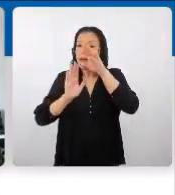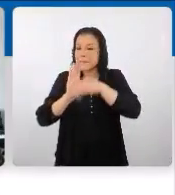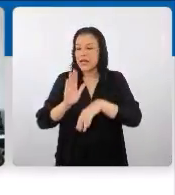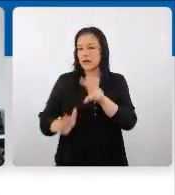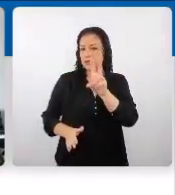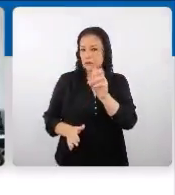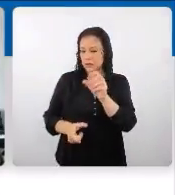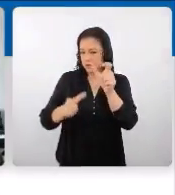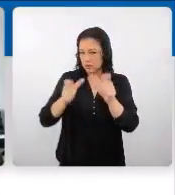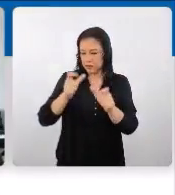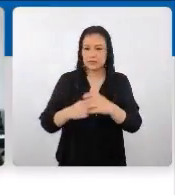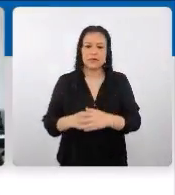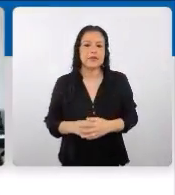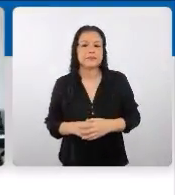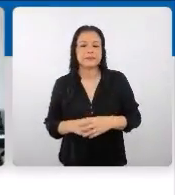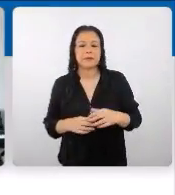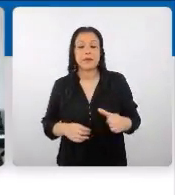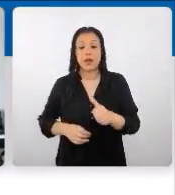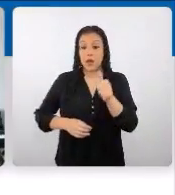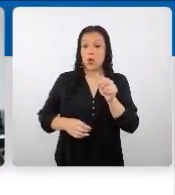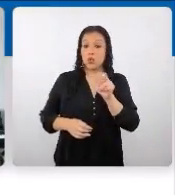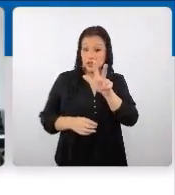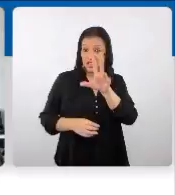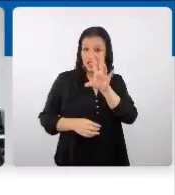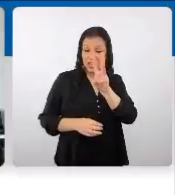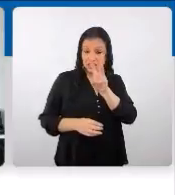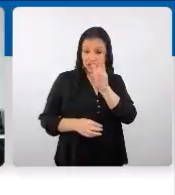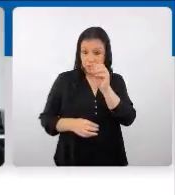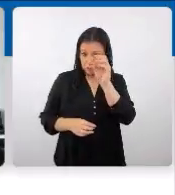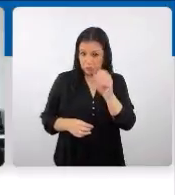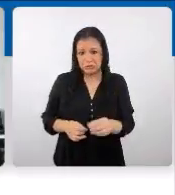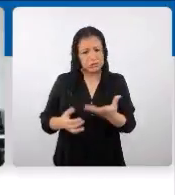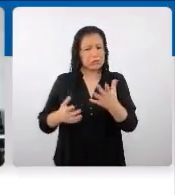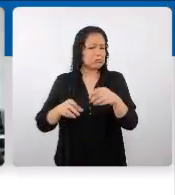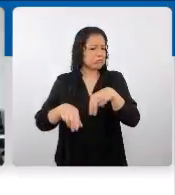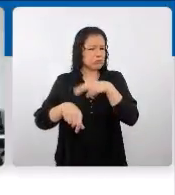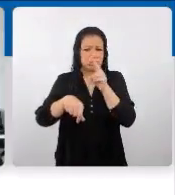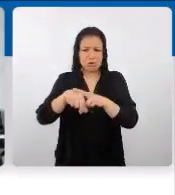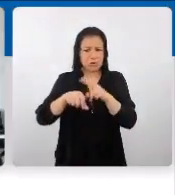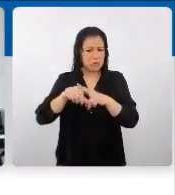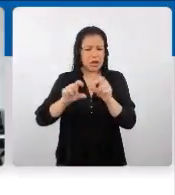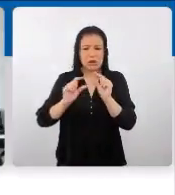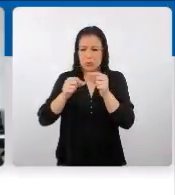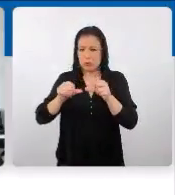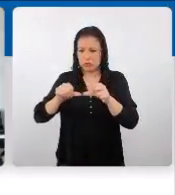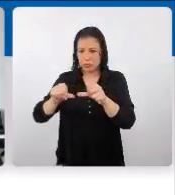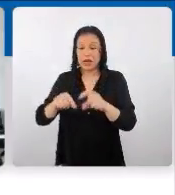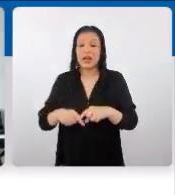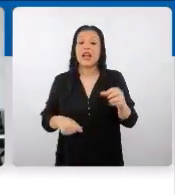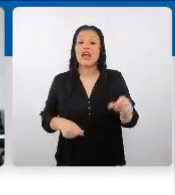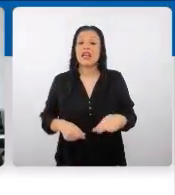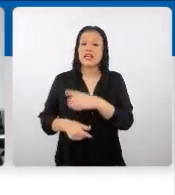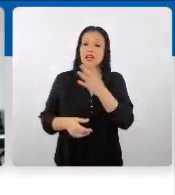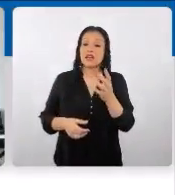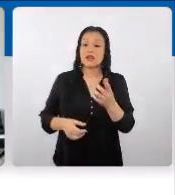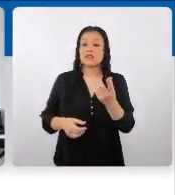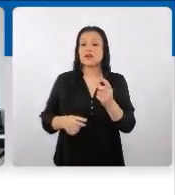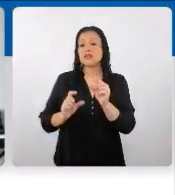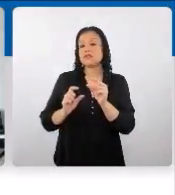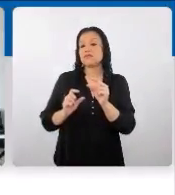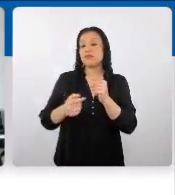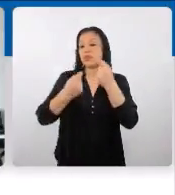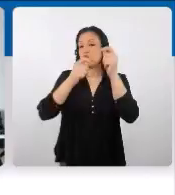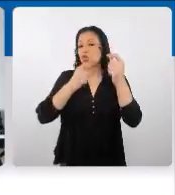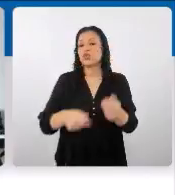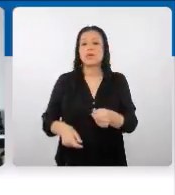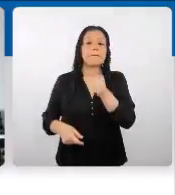Un 36% mantendría los grupos regulares. y los tours privados, donde estamos hablando de parejas o familias